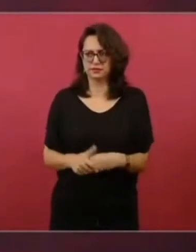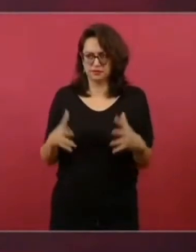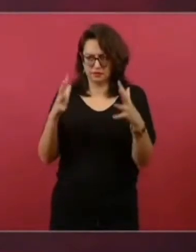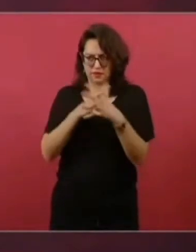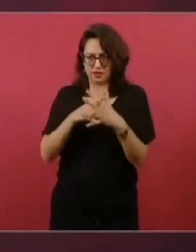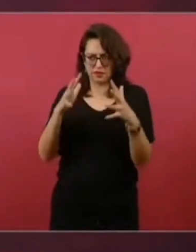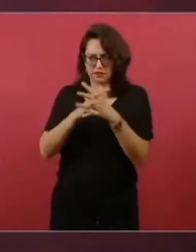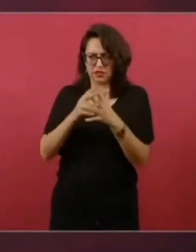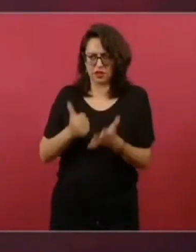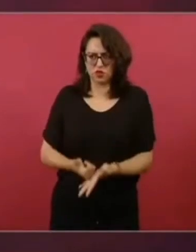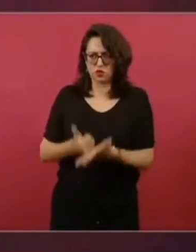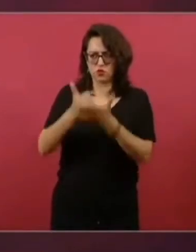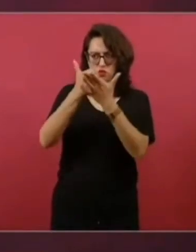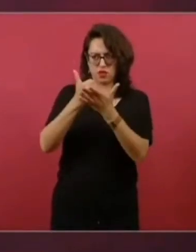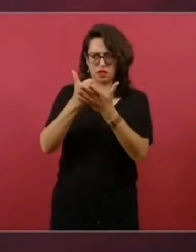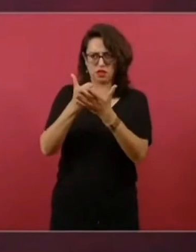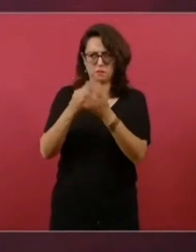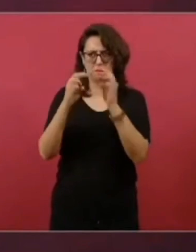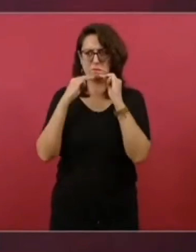si